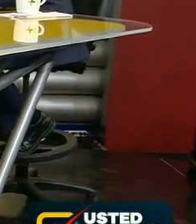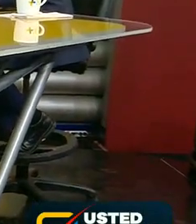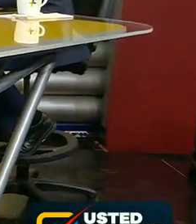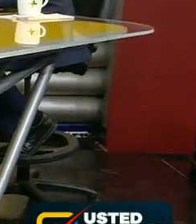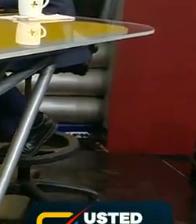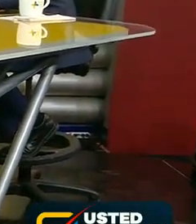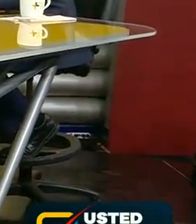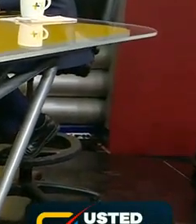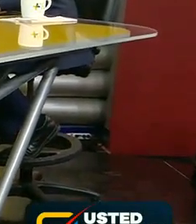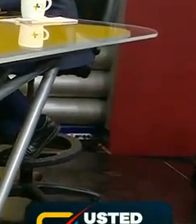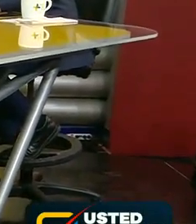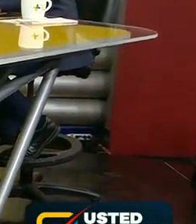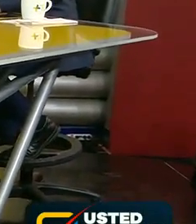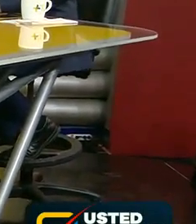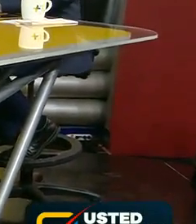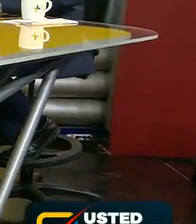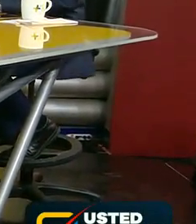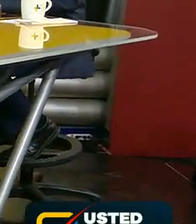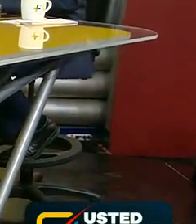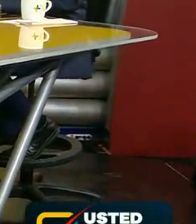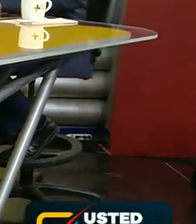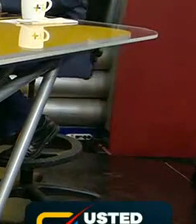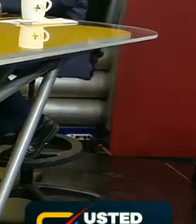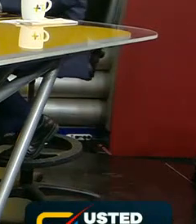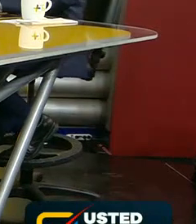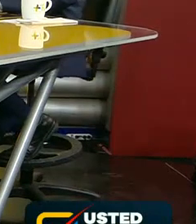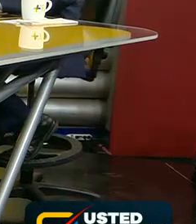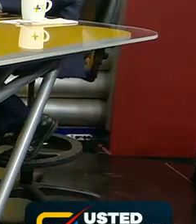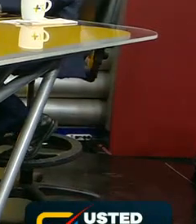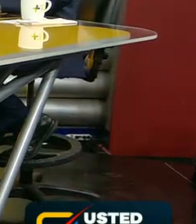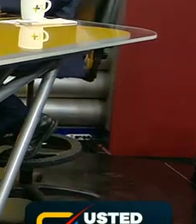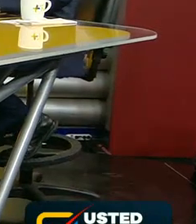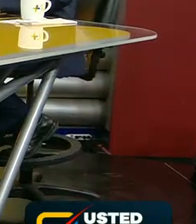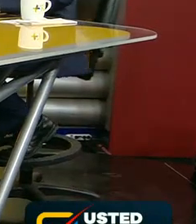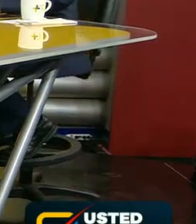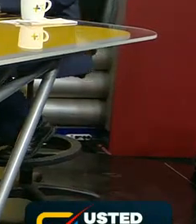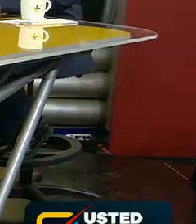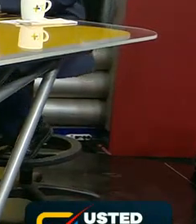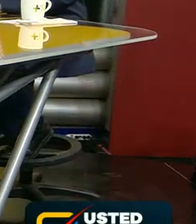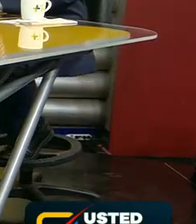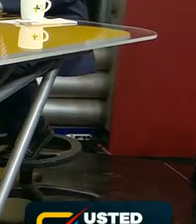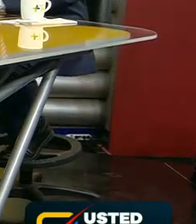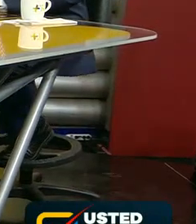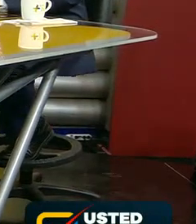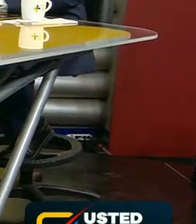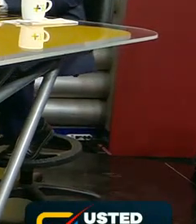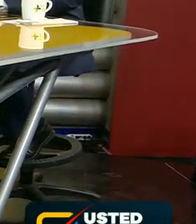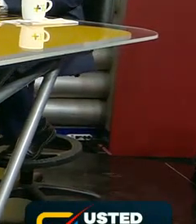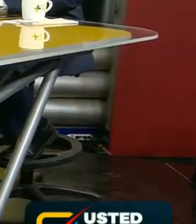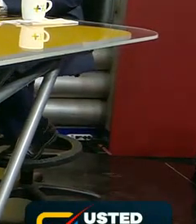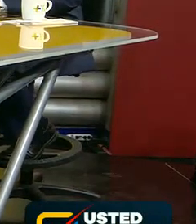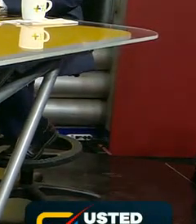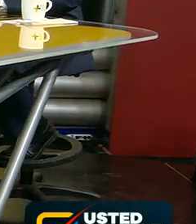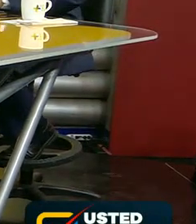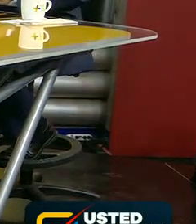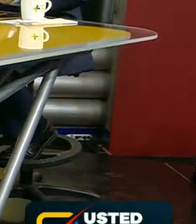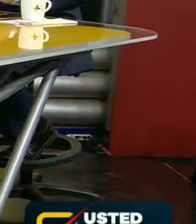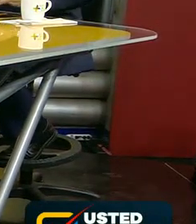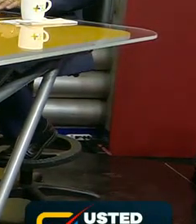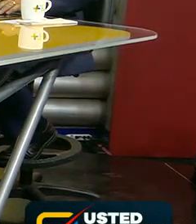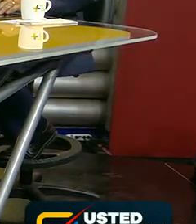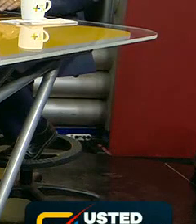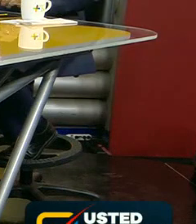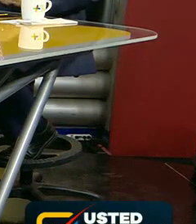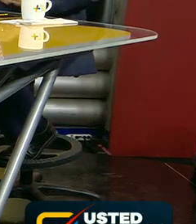Personal, social, político. Doctor, muchísimas gracias. A usted también, muchas gracias. Por estar con nosotros. Gracias. Doctor, muchas gracias. Doctor